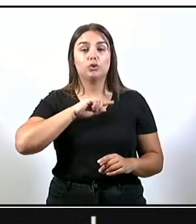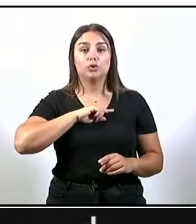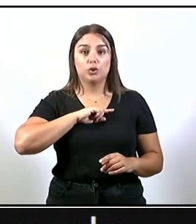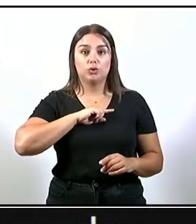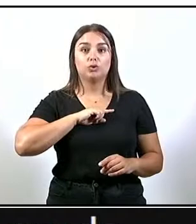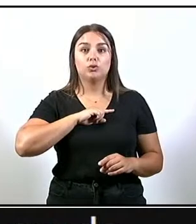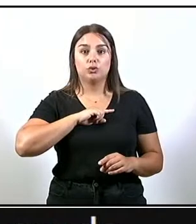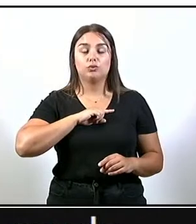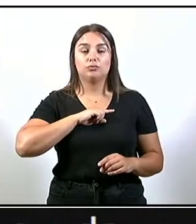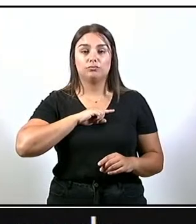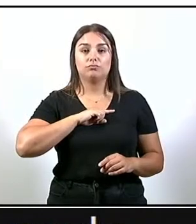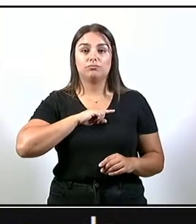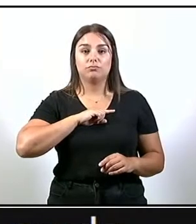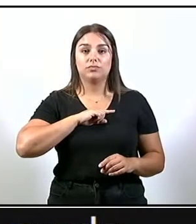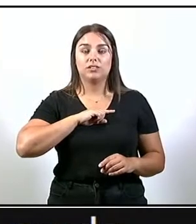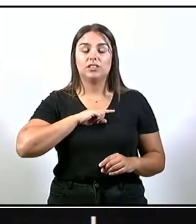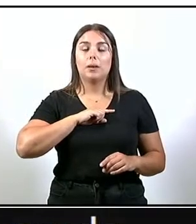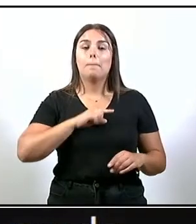Asamblea de Extremadura por una